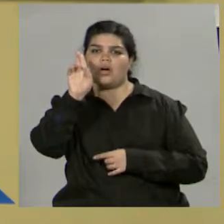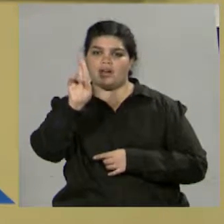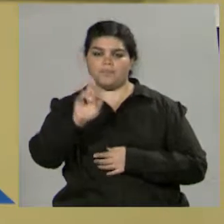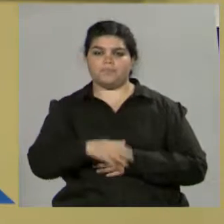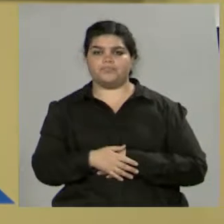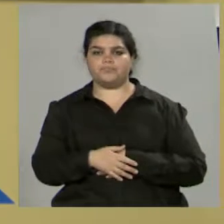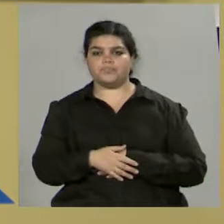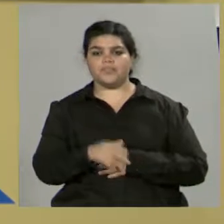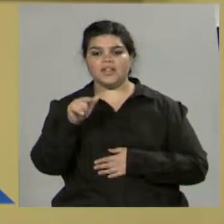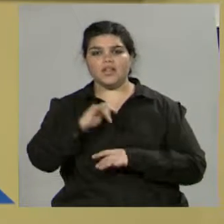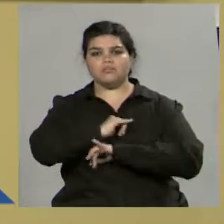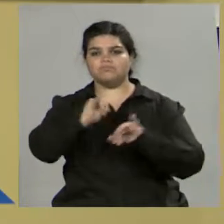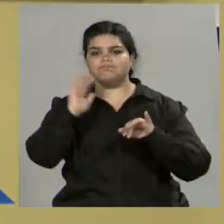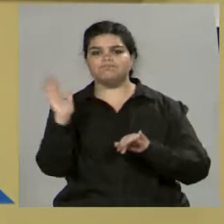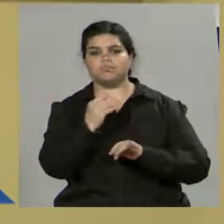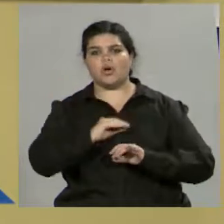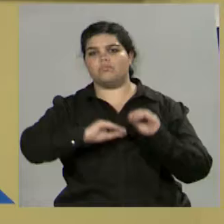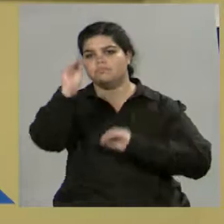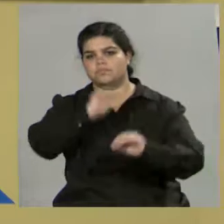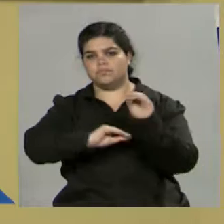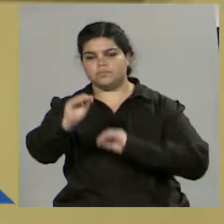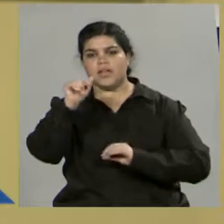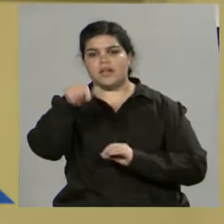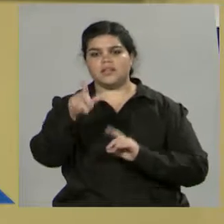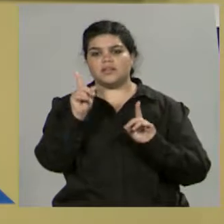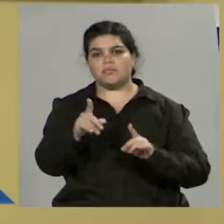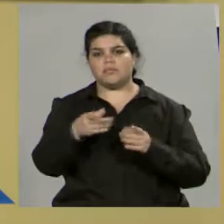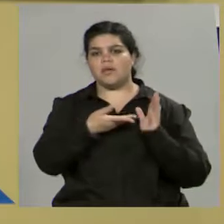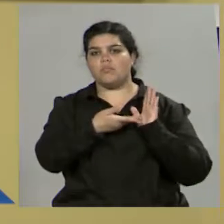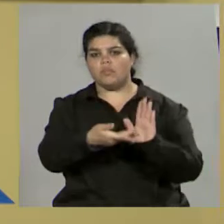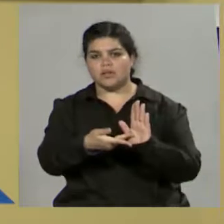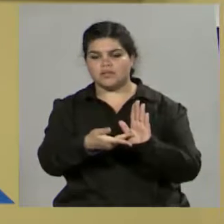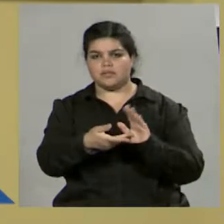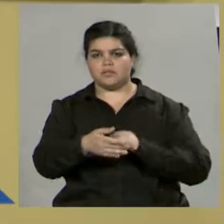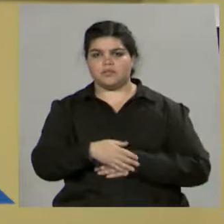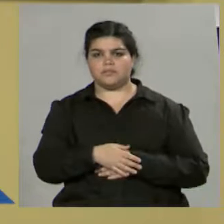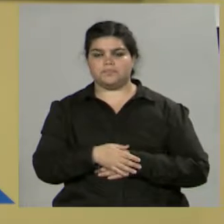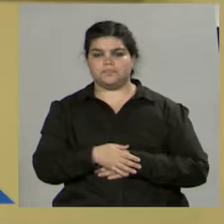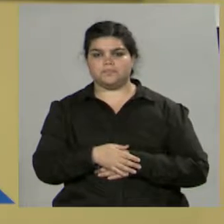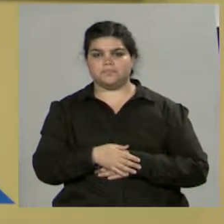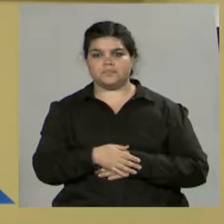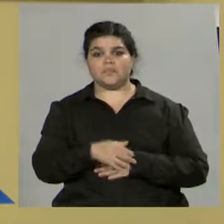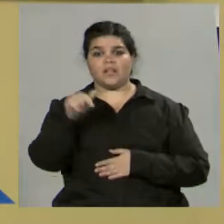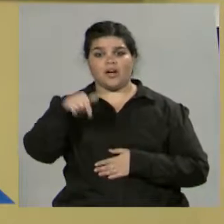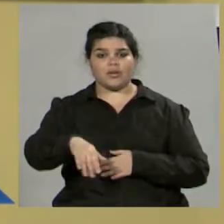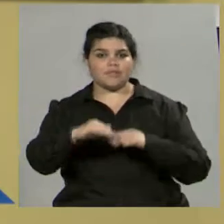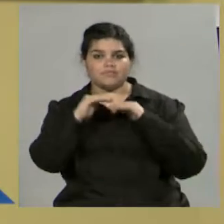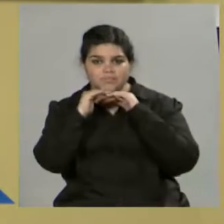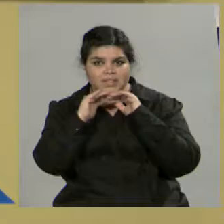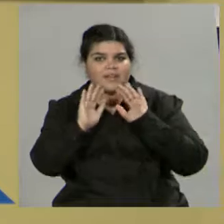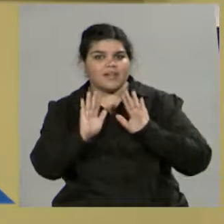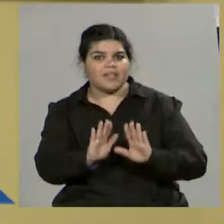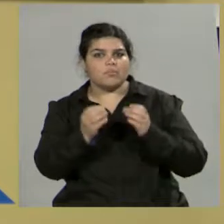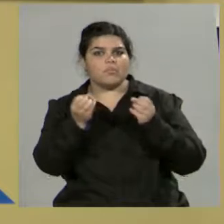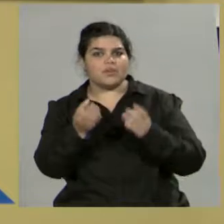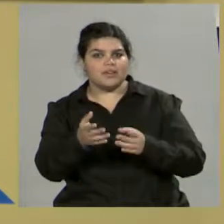universidad.com.ar, donde está toda la multiplataforma que también va a estar acompañando esta transmisión especial. Y ahora quédate en Señalú